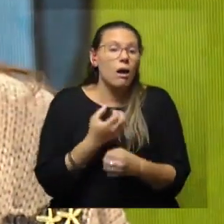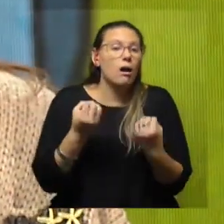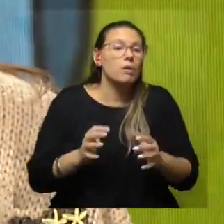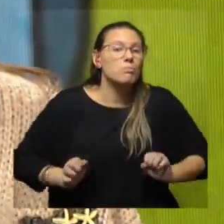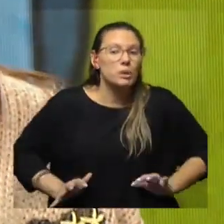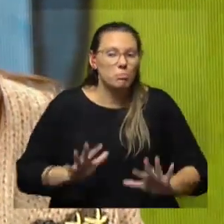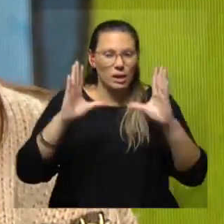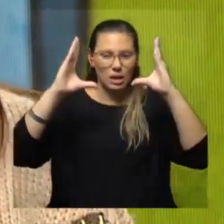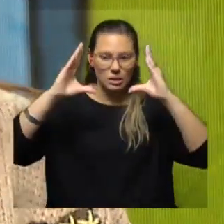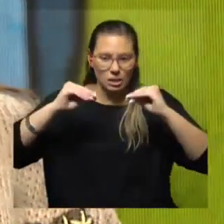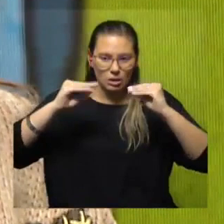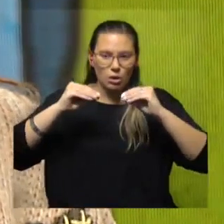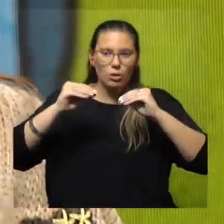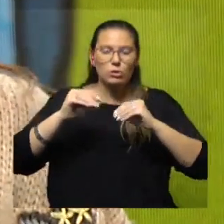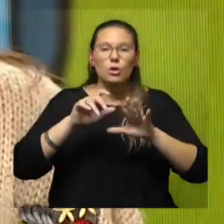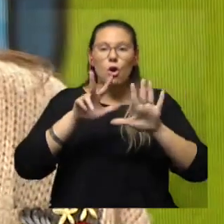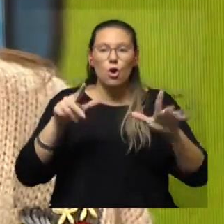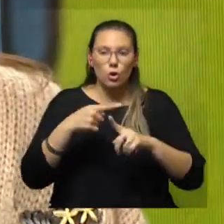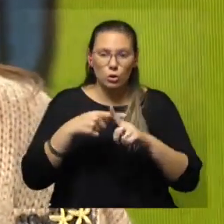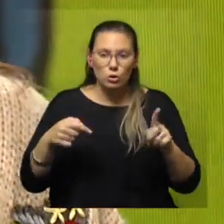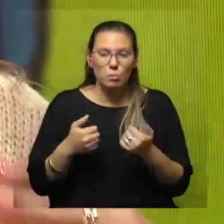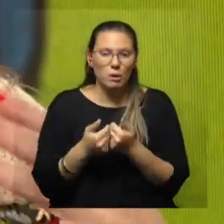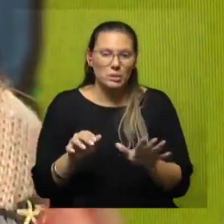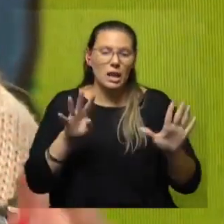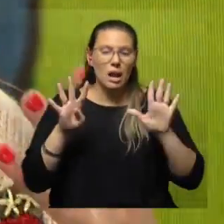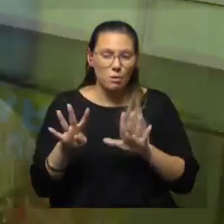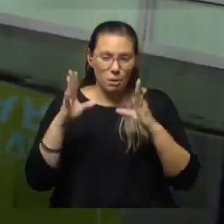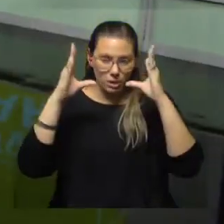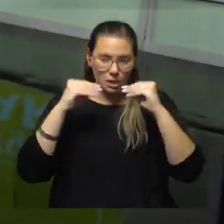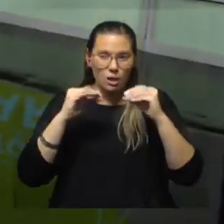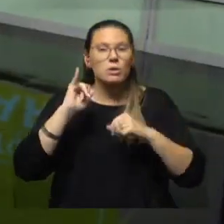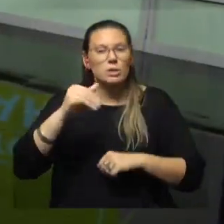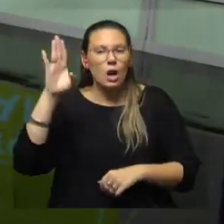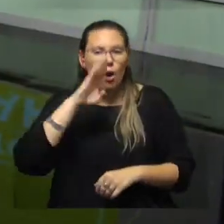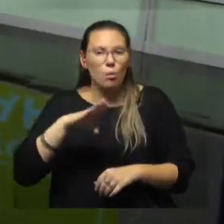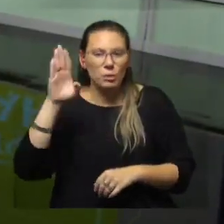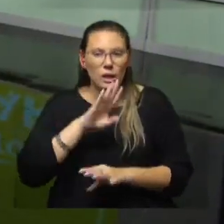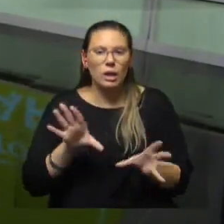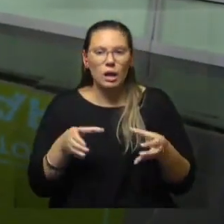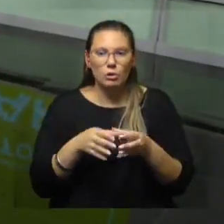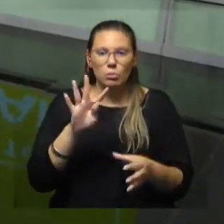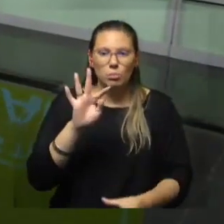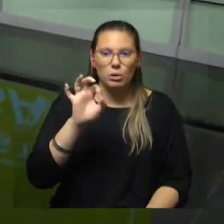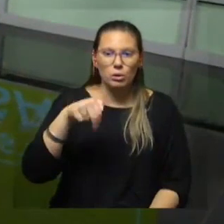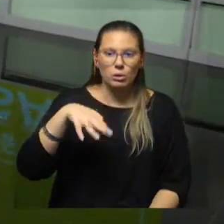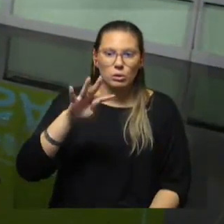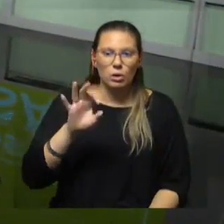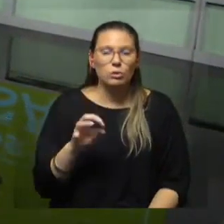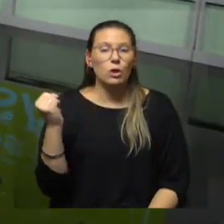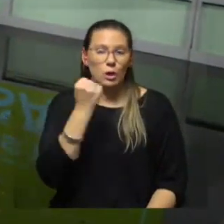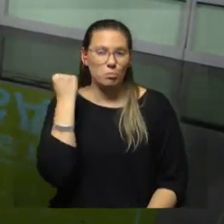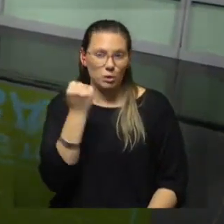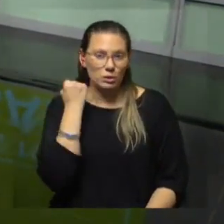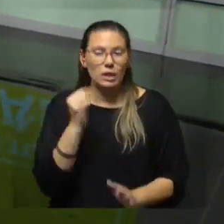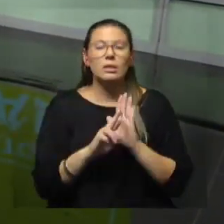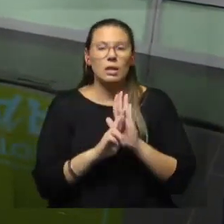a la noche, convocamos 20:30 para empezar a las 21, sí, el gran homenaje a Los Tontos, esta banda tan referente del